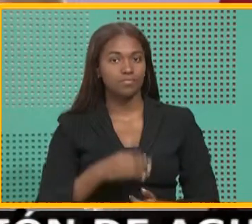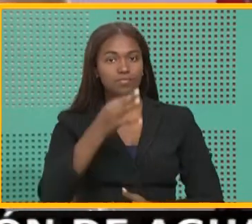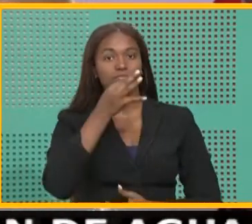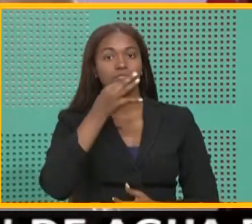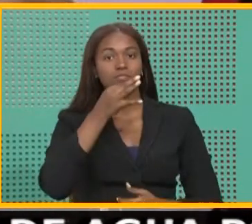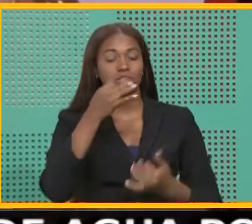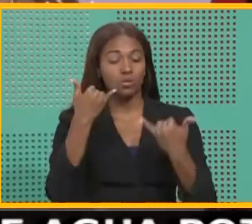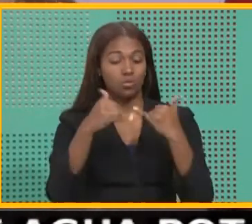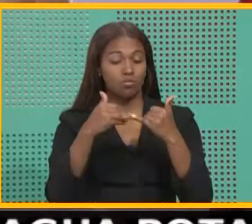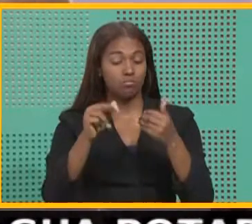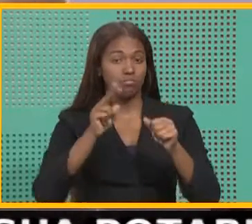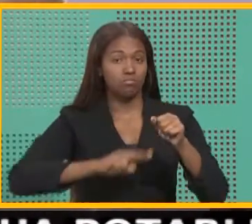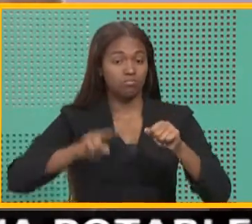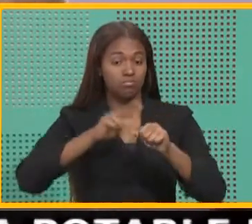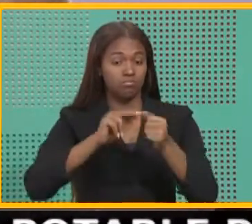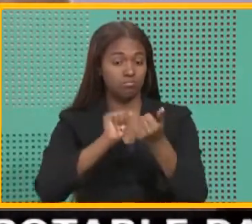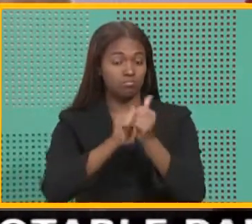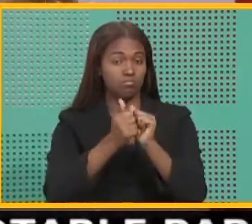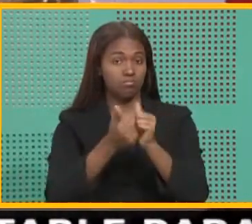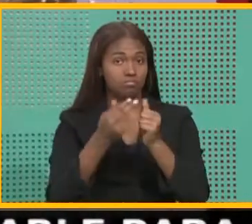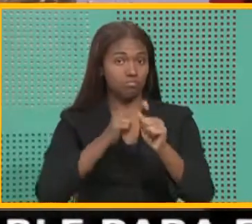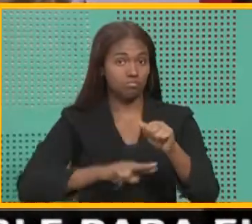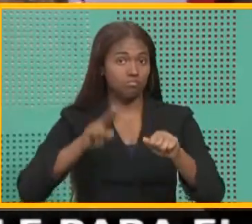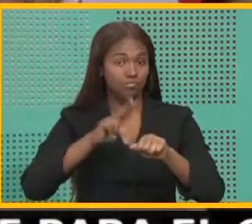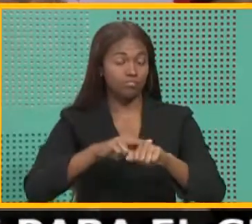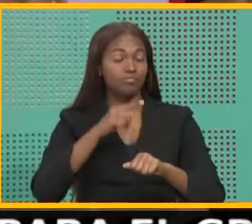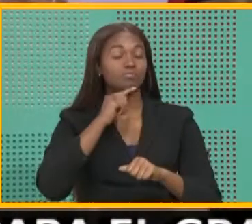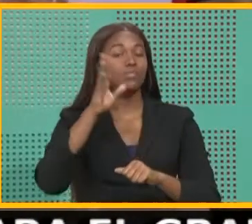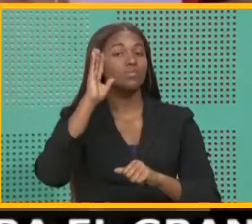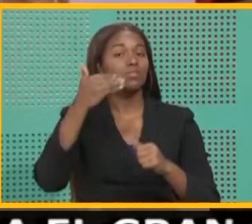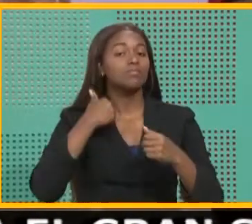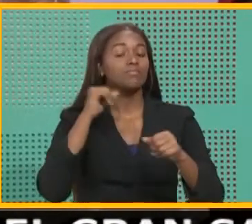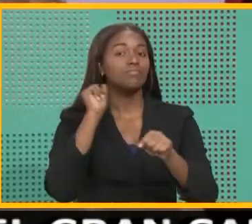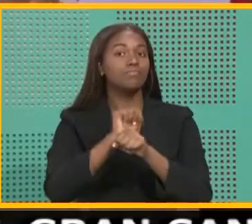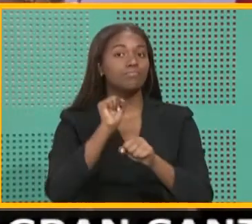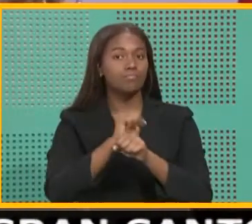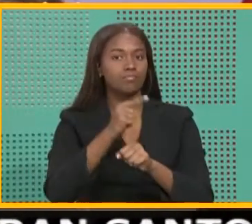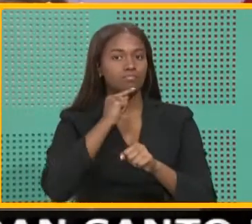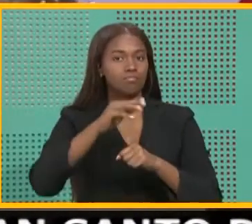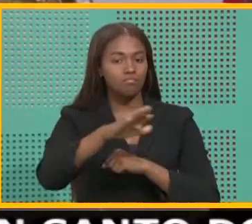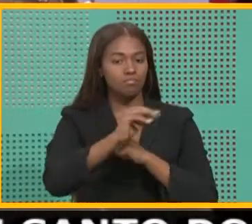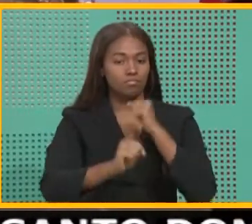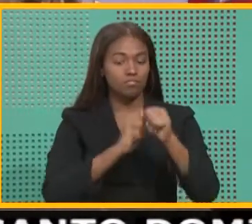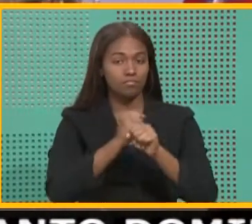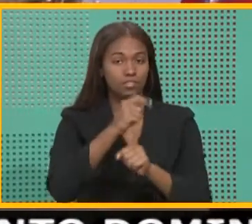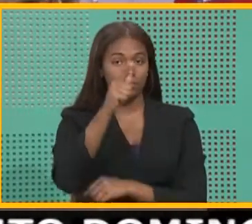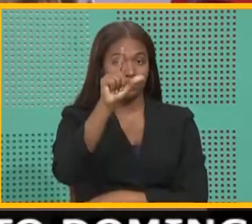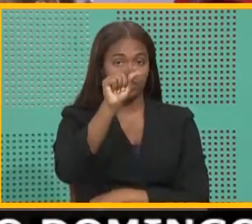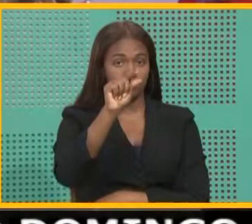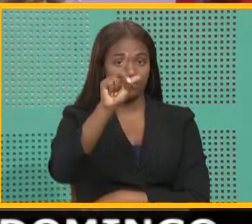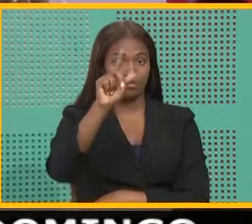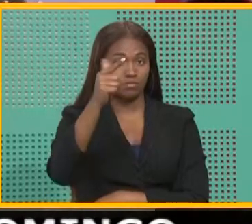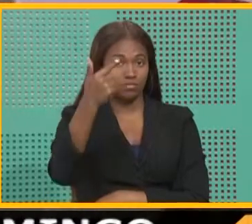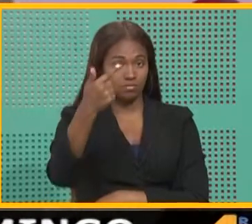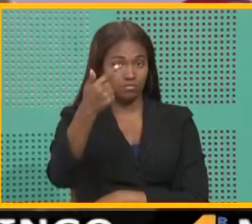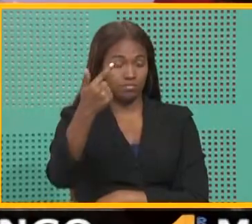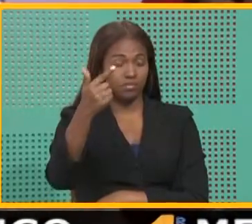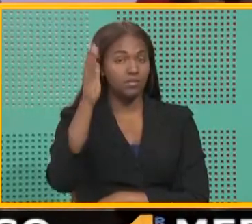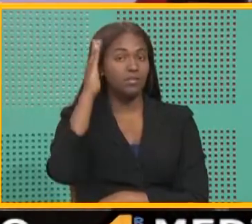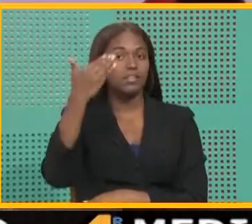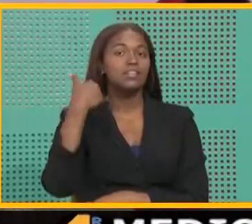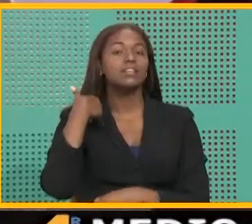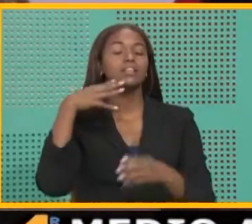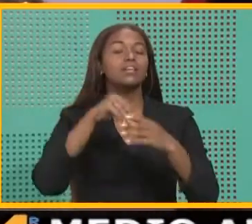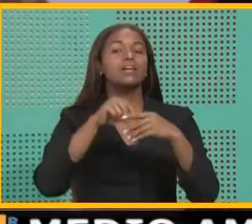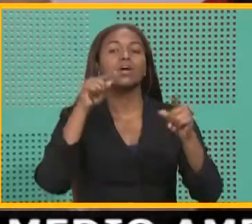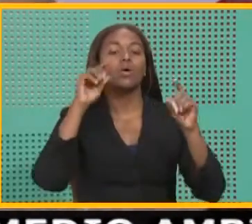Juegos Nacionales Escolares que se desarrollarán en el año 2021 tendrán